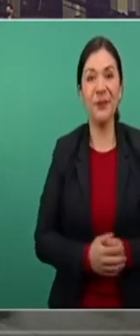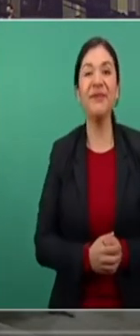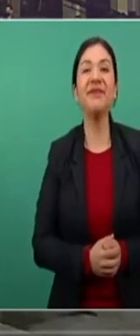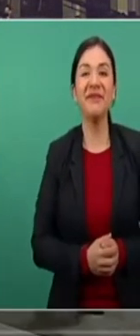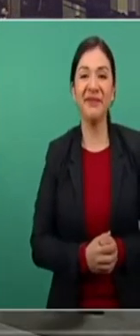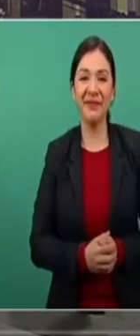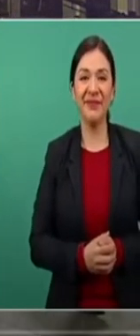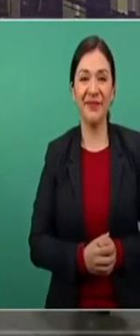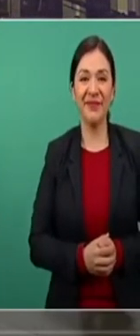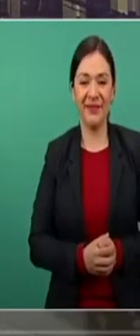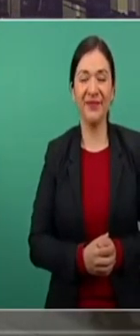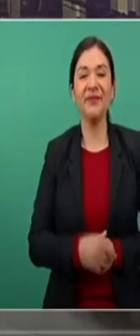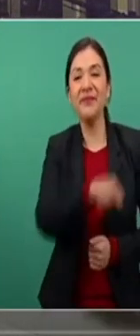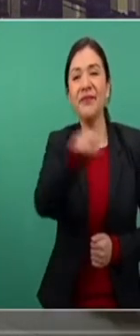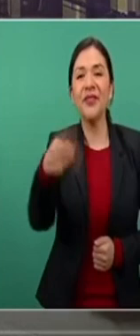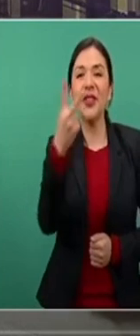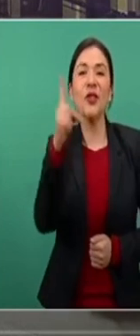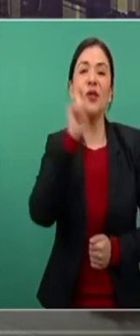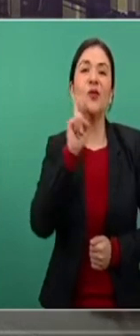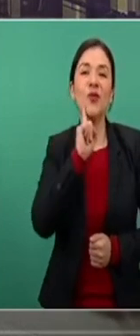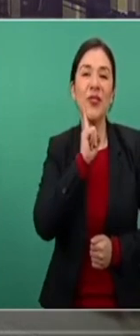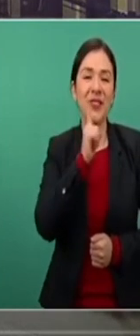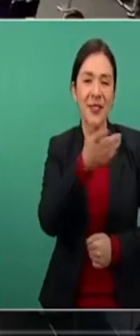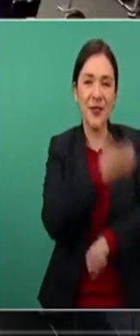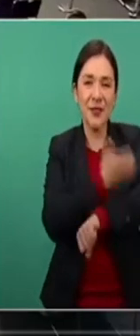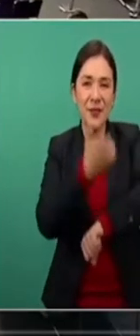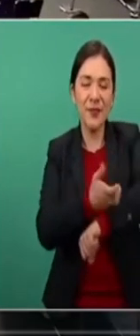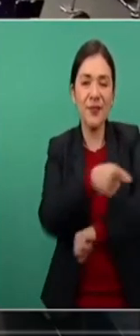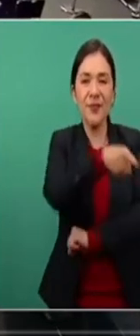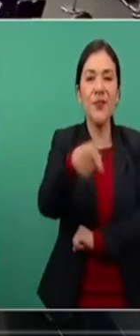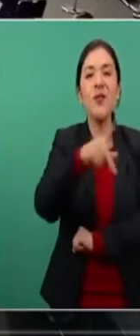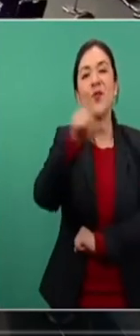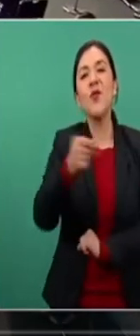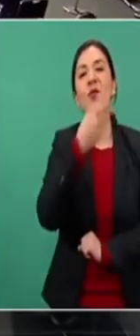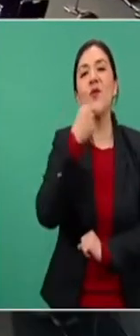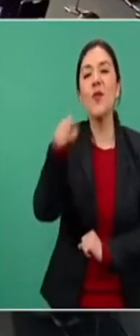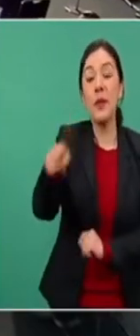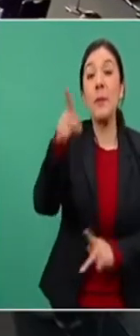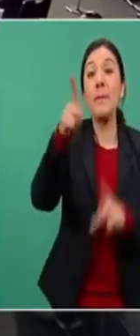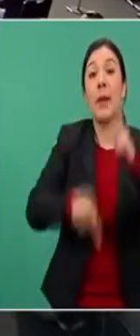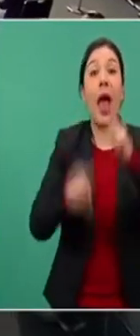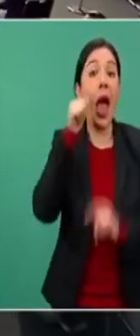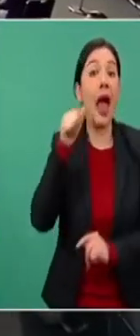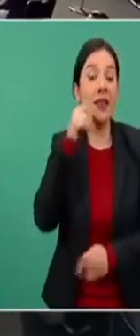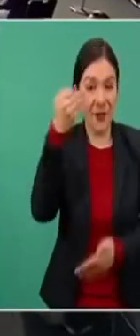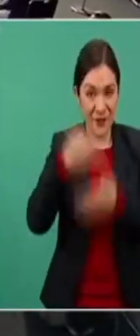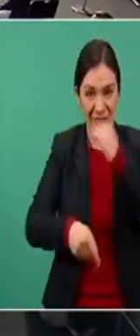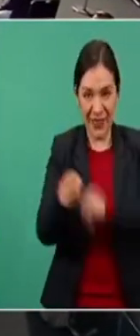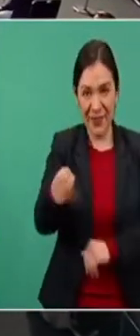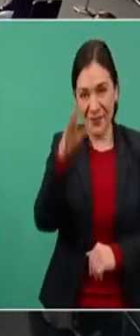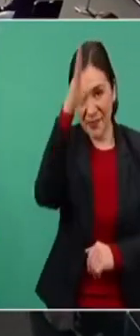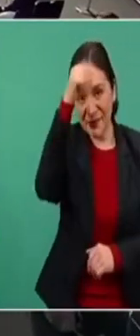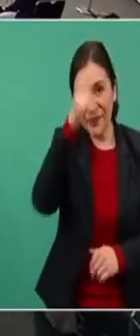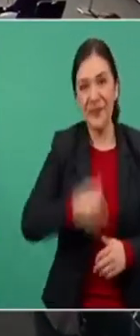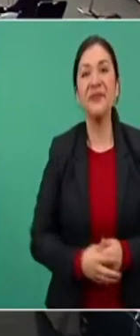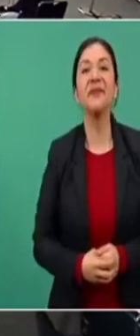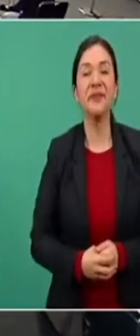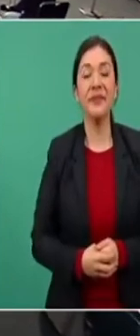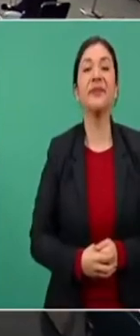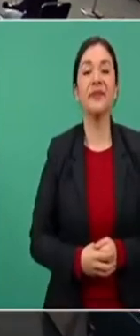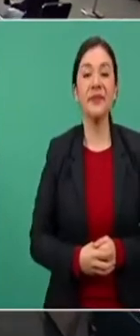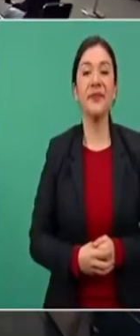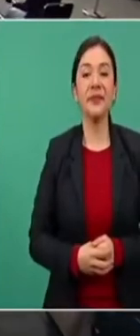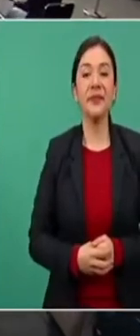Vamos con las dos compañeras. Compañero, quedó pendiente. Y